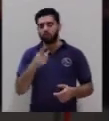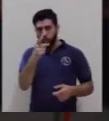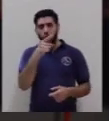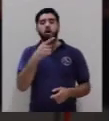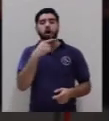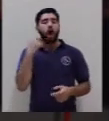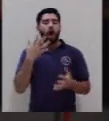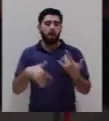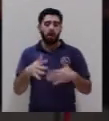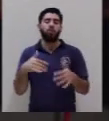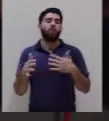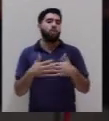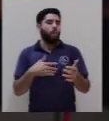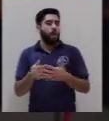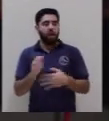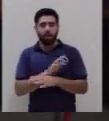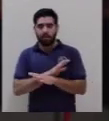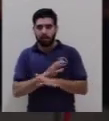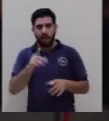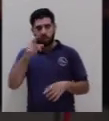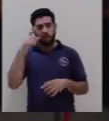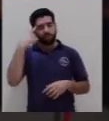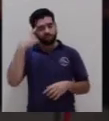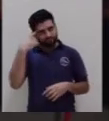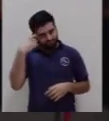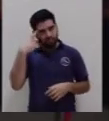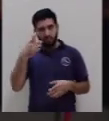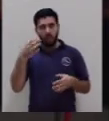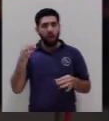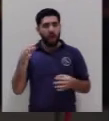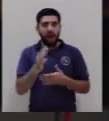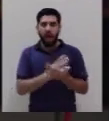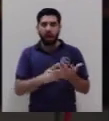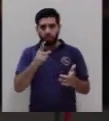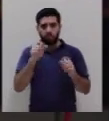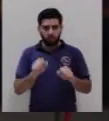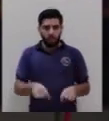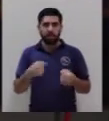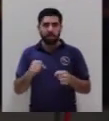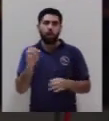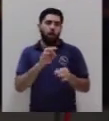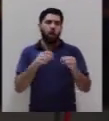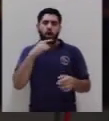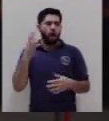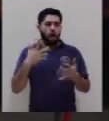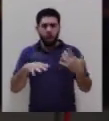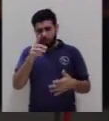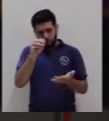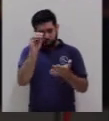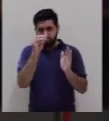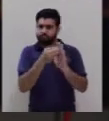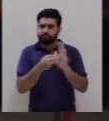color de hoja que usted quiera, puede ser algo, alguna hoja reciclada, y usted puede hacer esto y ponerle los colores que